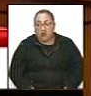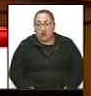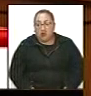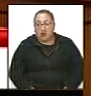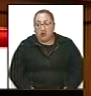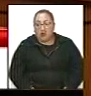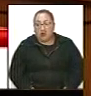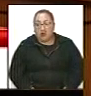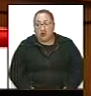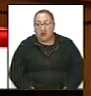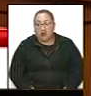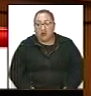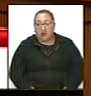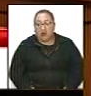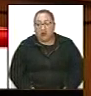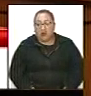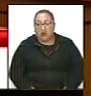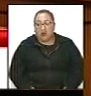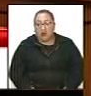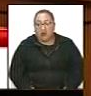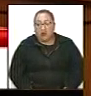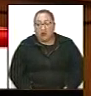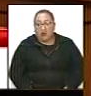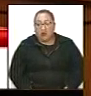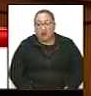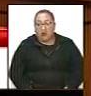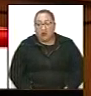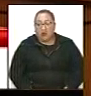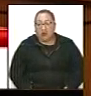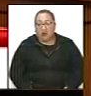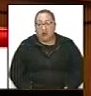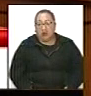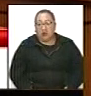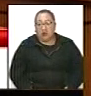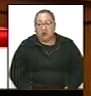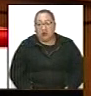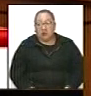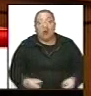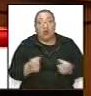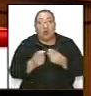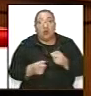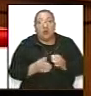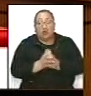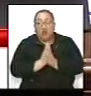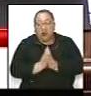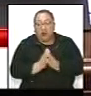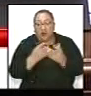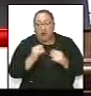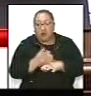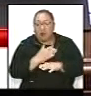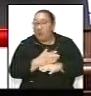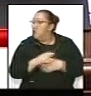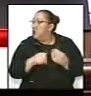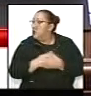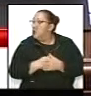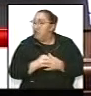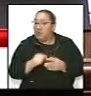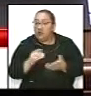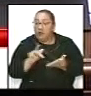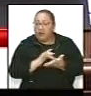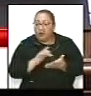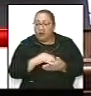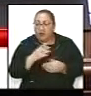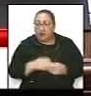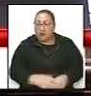señor presidente, ¿continúo? Puede continuar, premier. Señores congresistas, informé temprano que están en sus tabletas ya